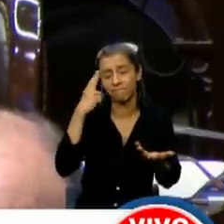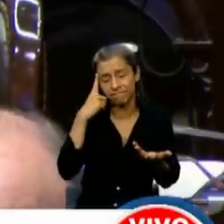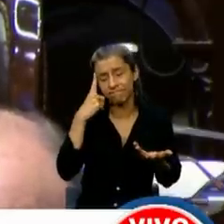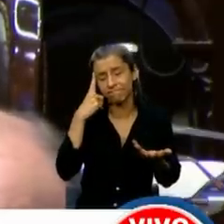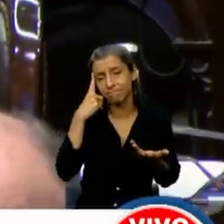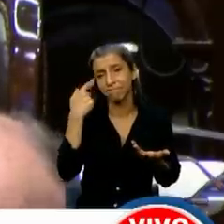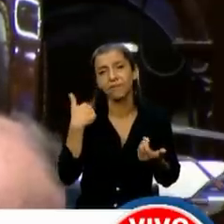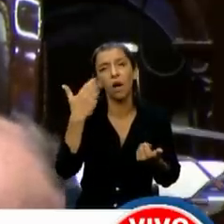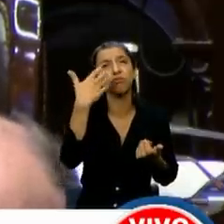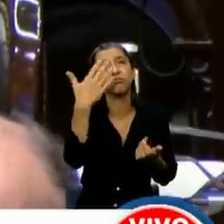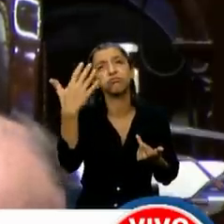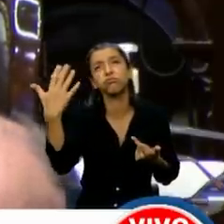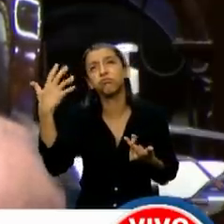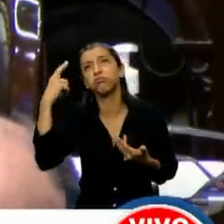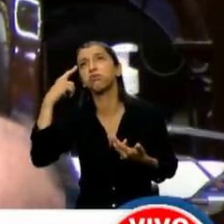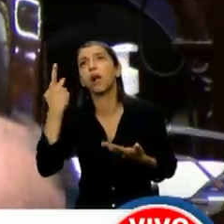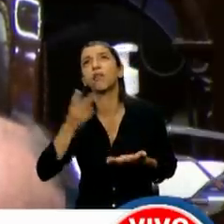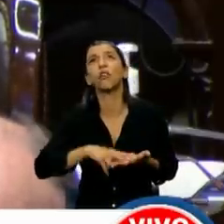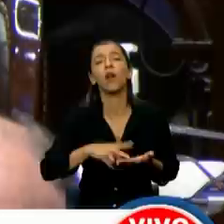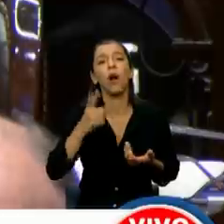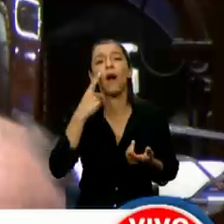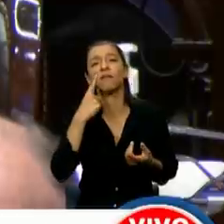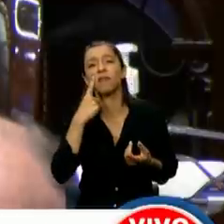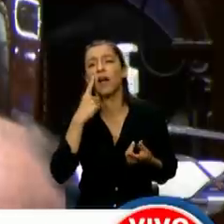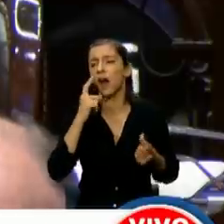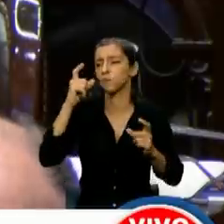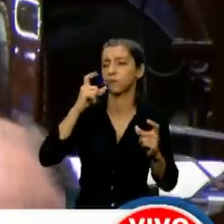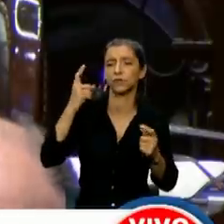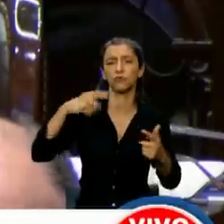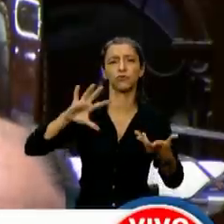tantas palabras tantos discursos tantos gestos